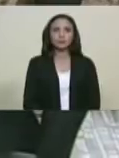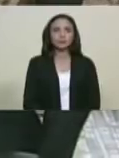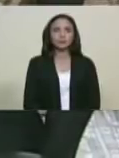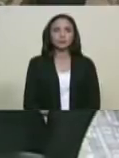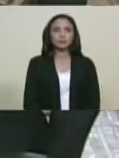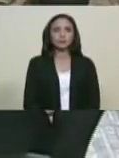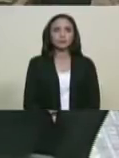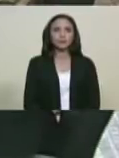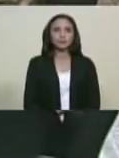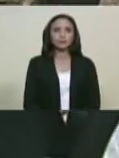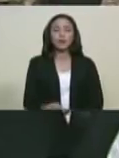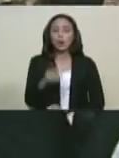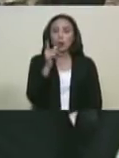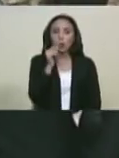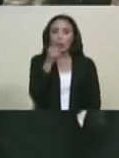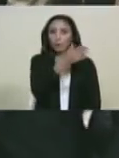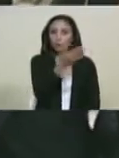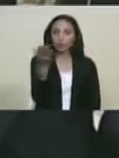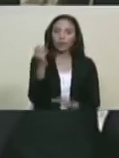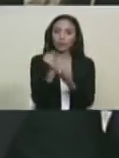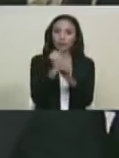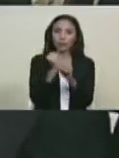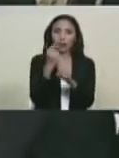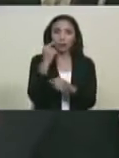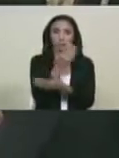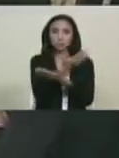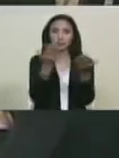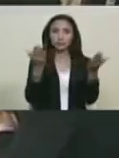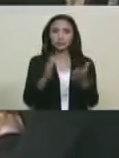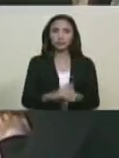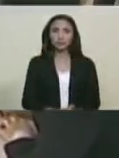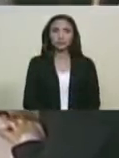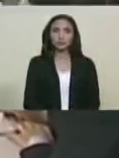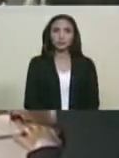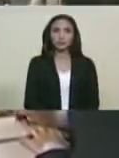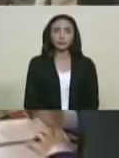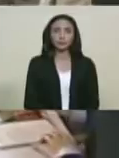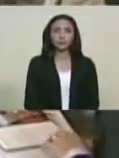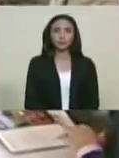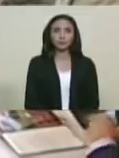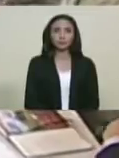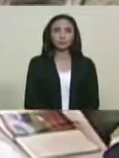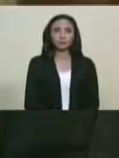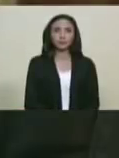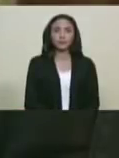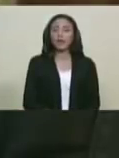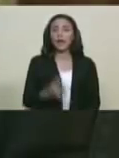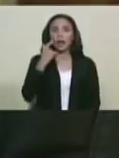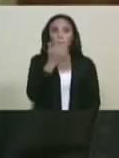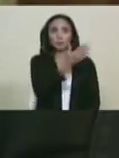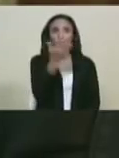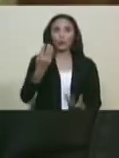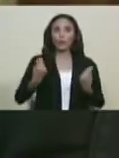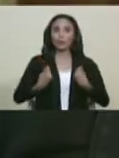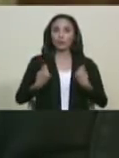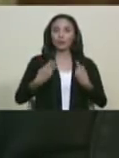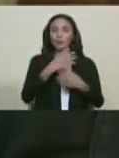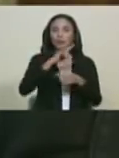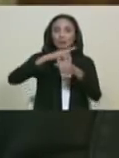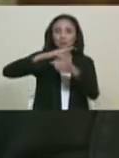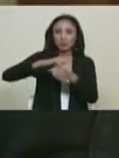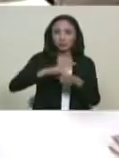muchachos trabajadores que están aquí presentes sobrevivientes del drone todos todos sobrevivieron el drone a los drones